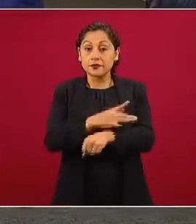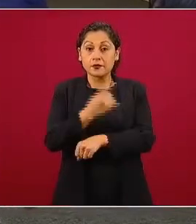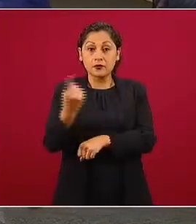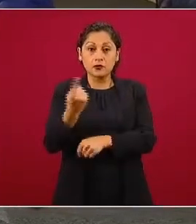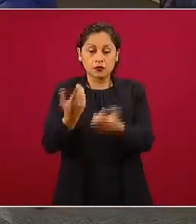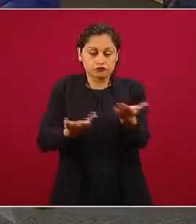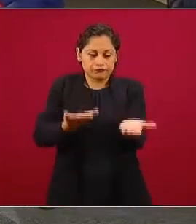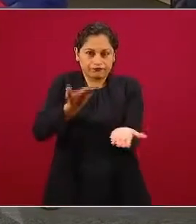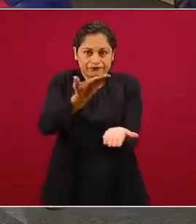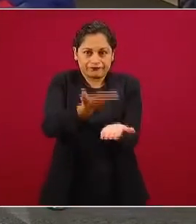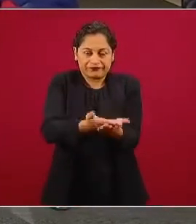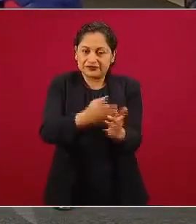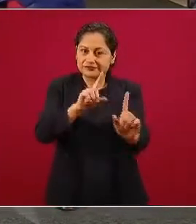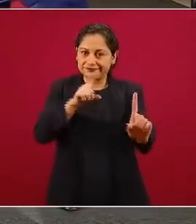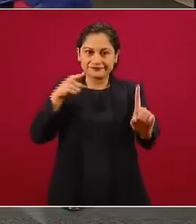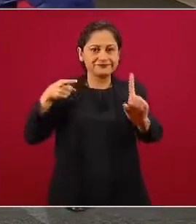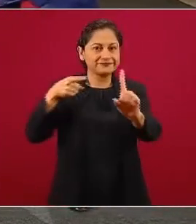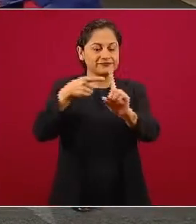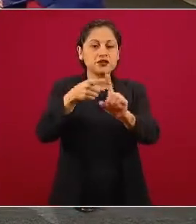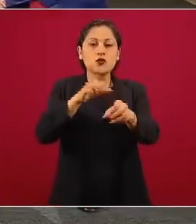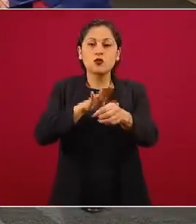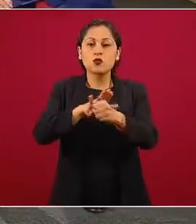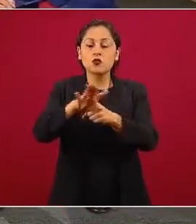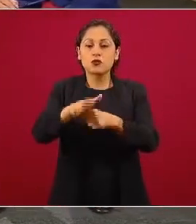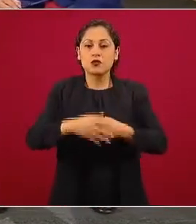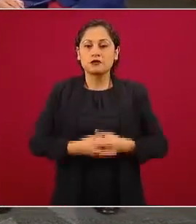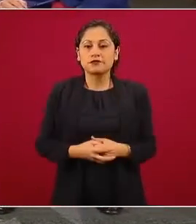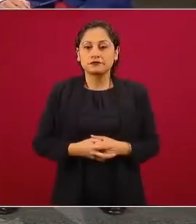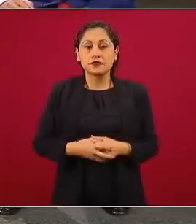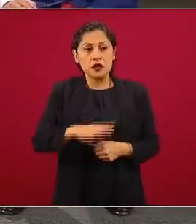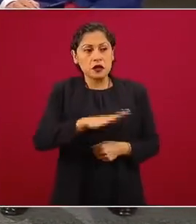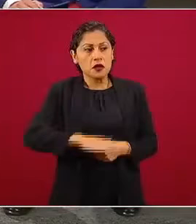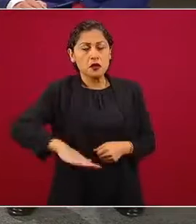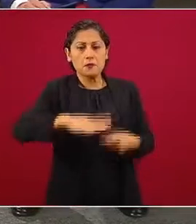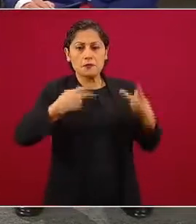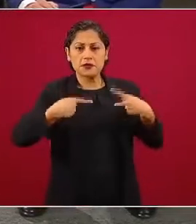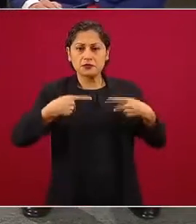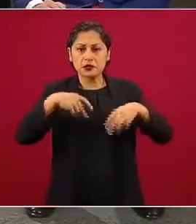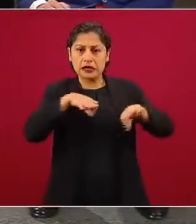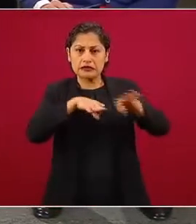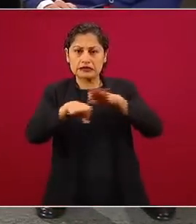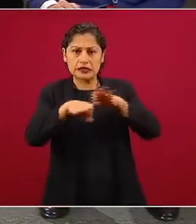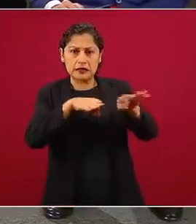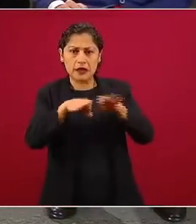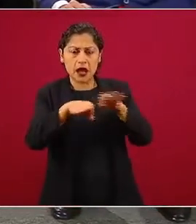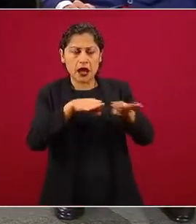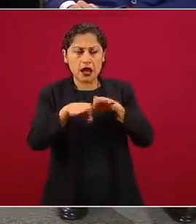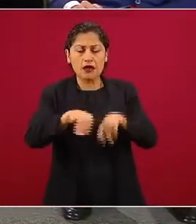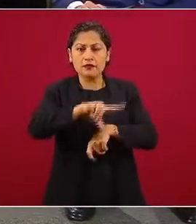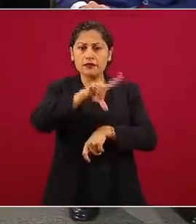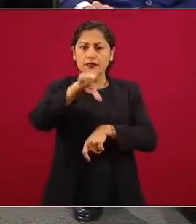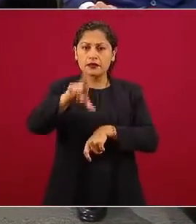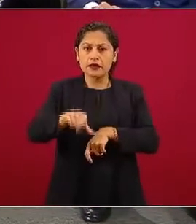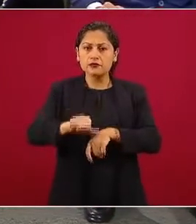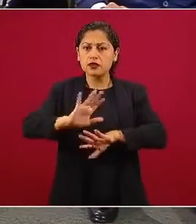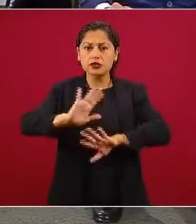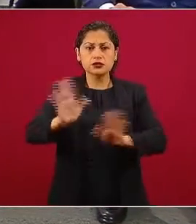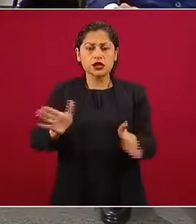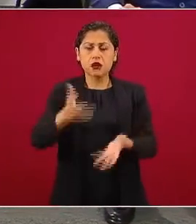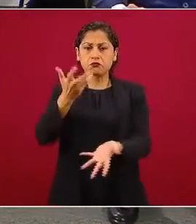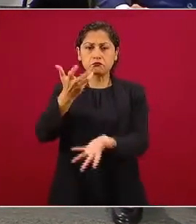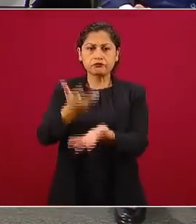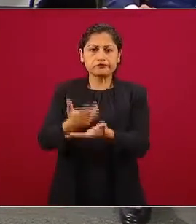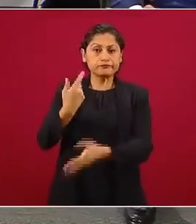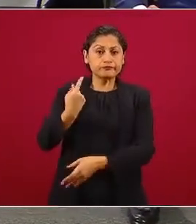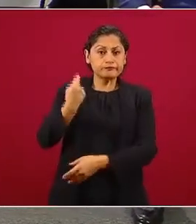esta iniciativa, que es mejorar las condiciones y vida de los trabajadores cuando ellos se retiren. Déjenme darles nada más un dato.